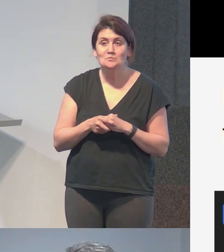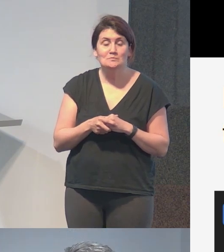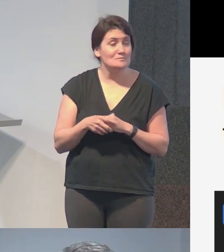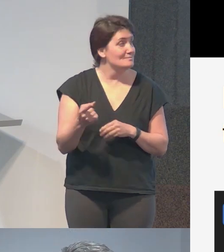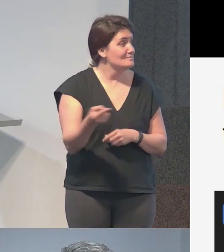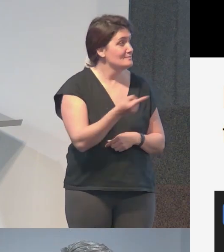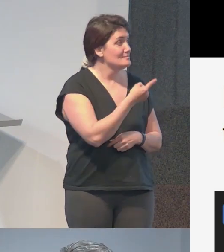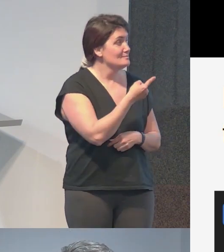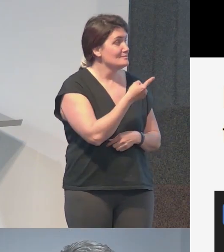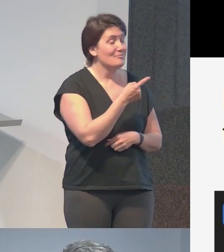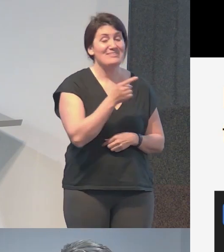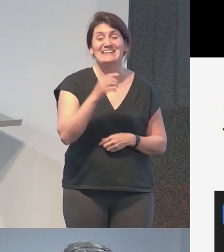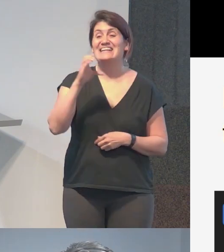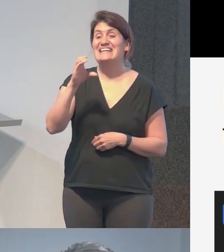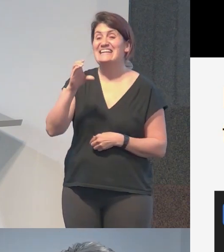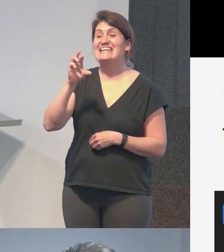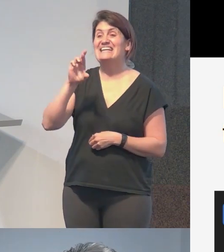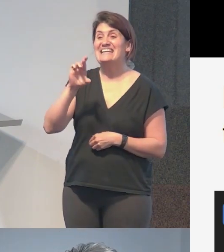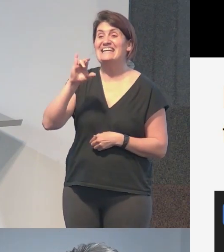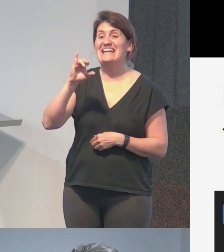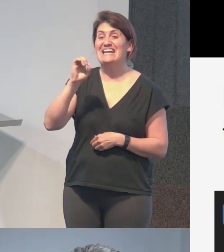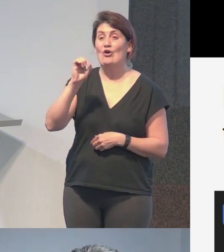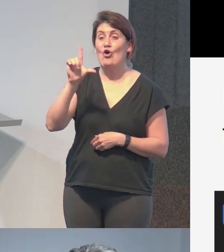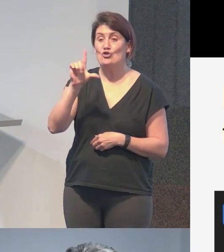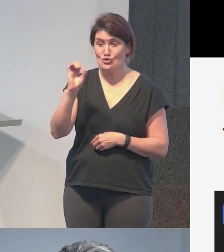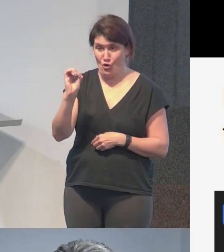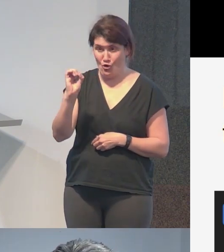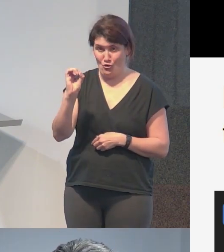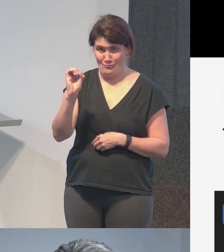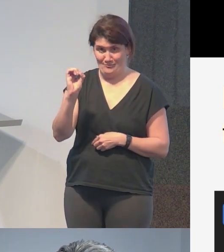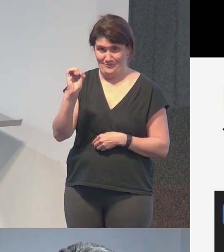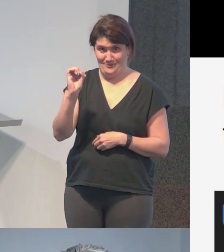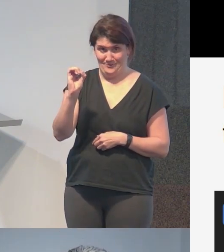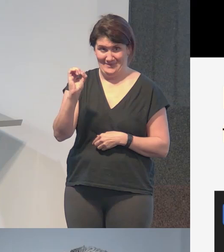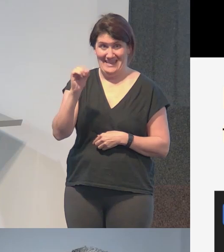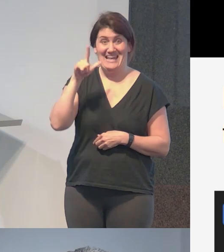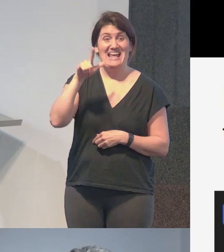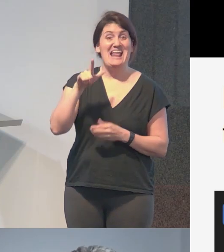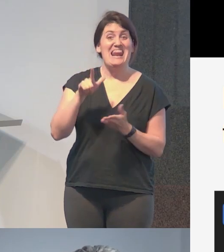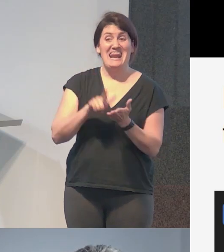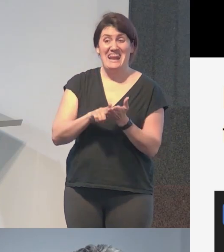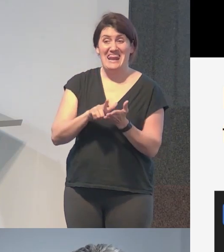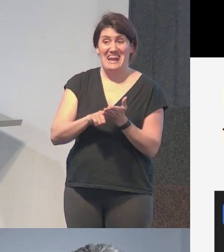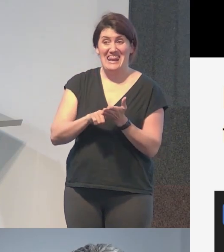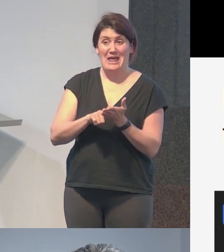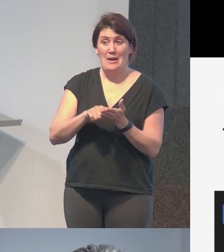Es criollo palenquero. Es una lengua